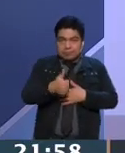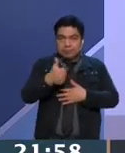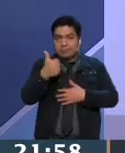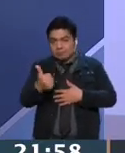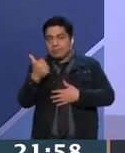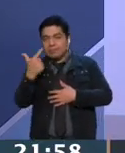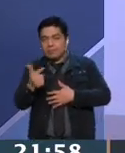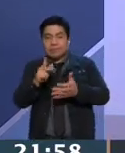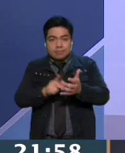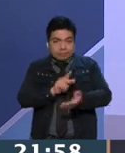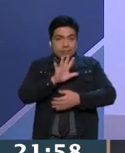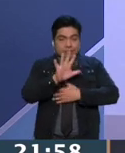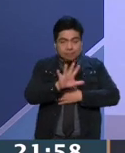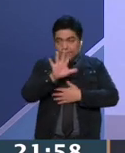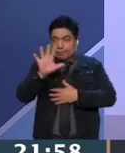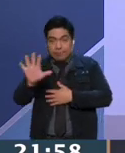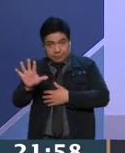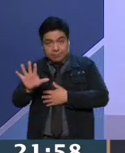5563-711167. Repito, es